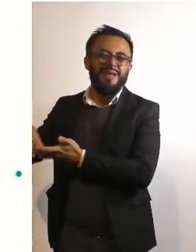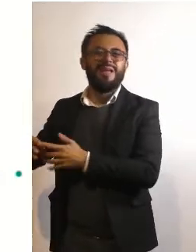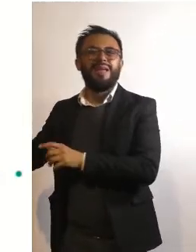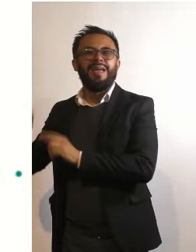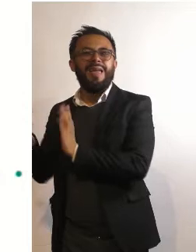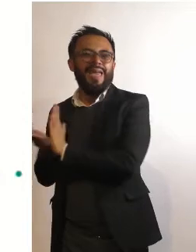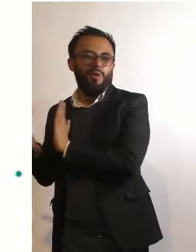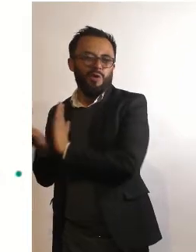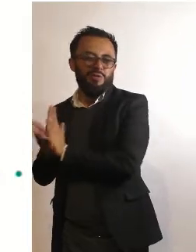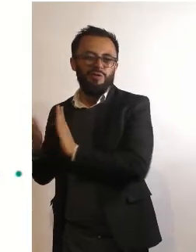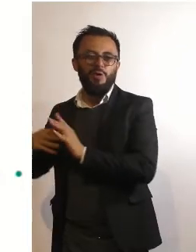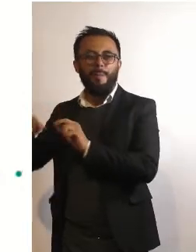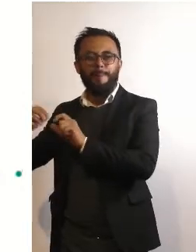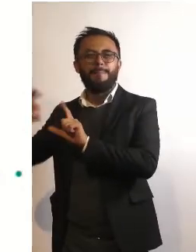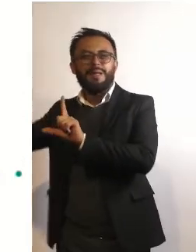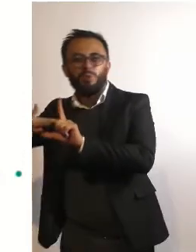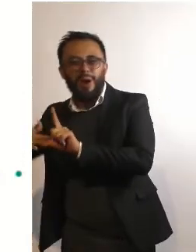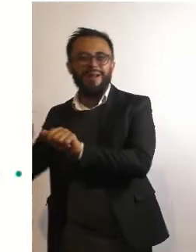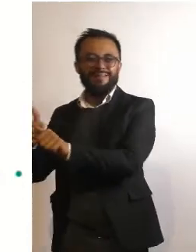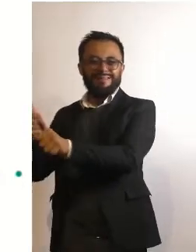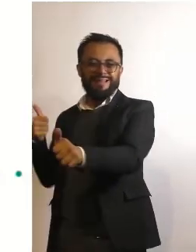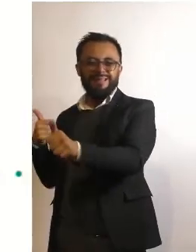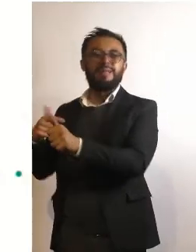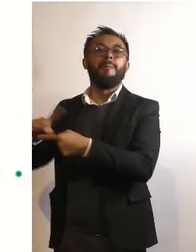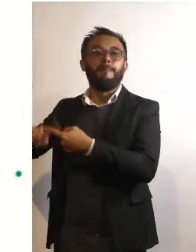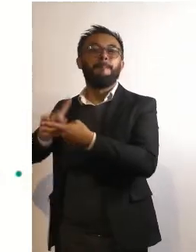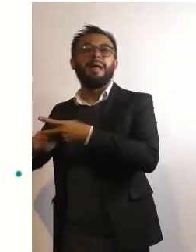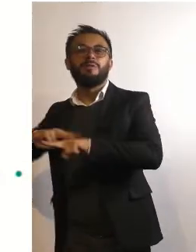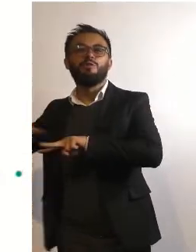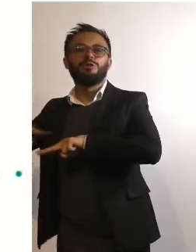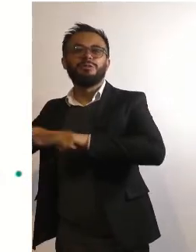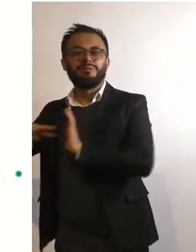de TIC para generar esas diferentes herramientas